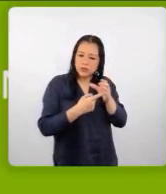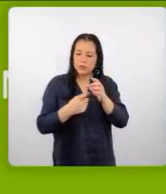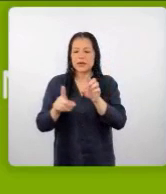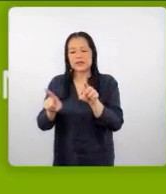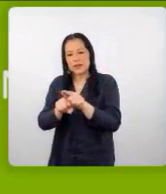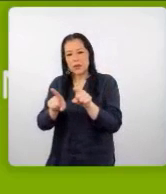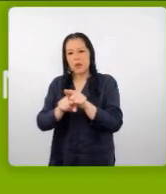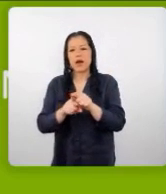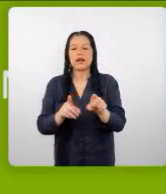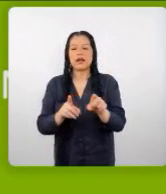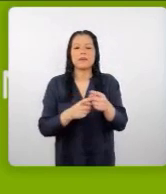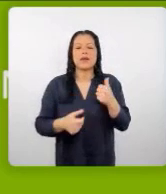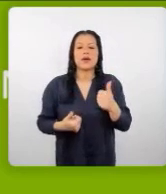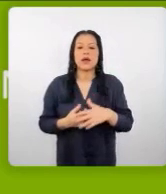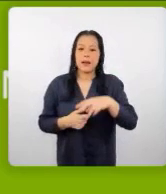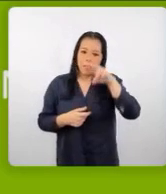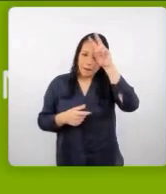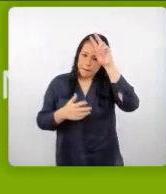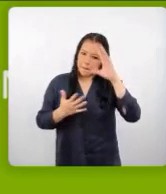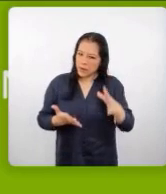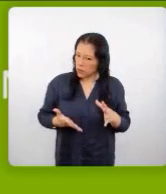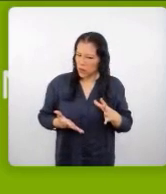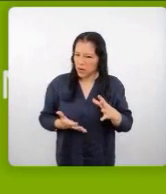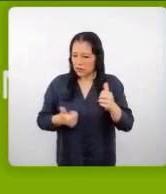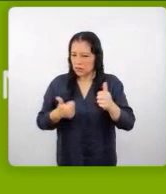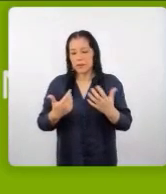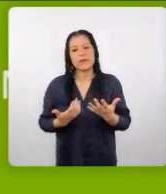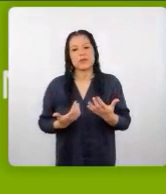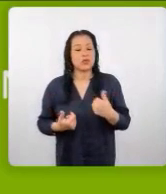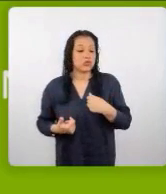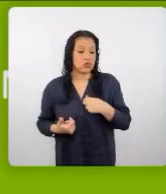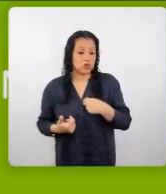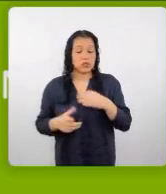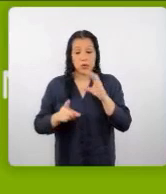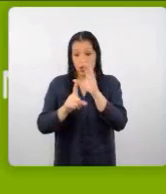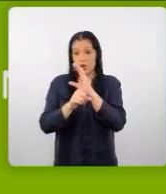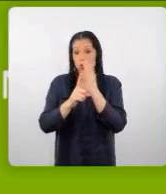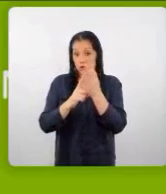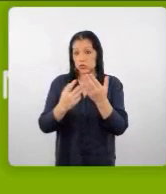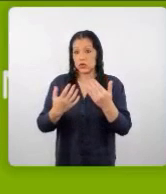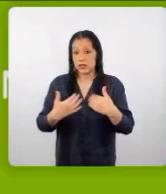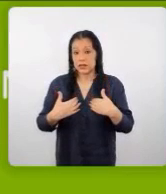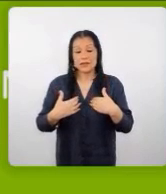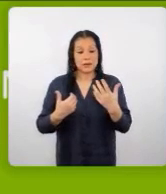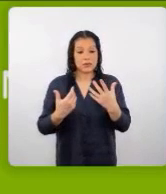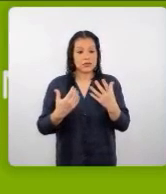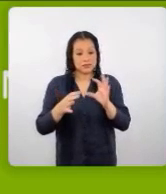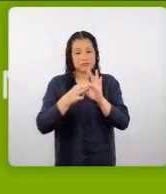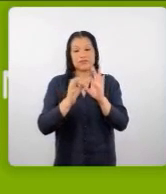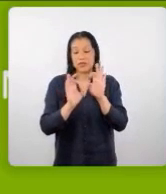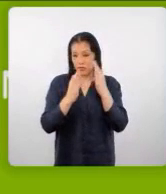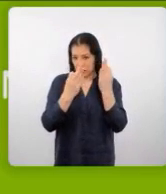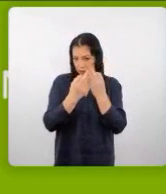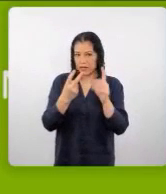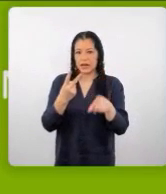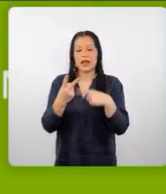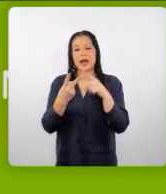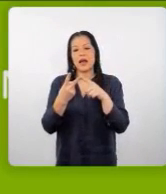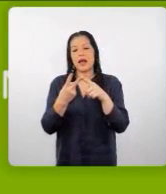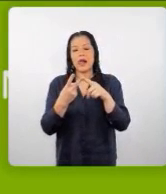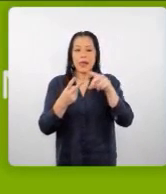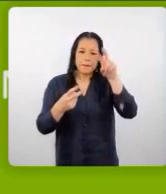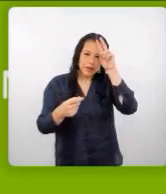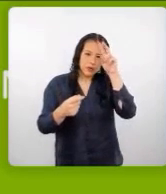similitud con el peruano. Somos culturas que tienen una tendencia familiar, somos culturas que tienen